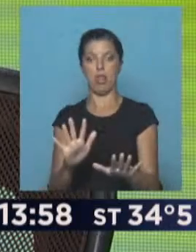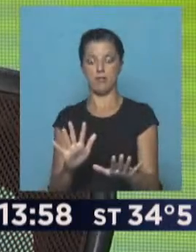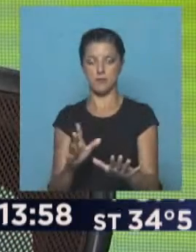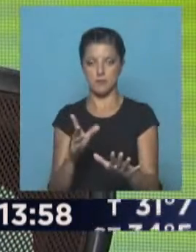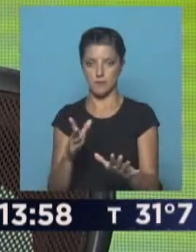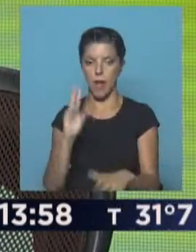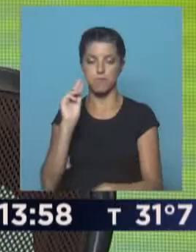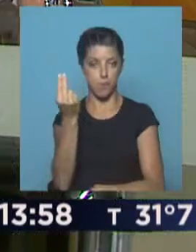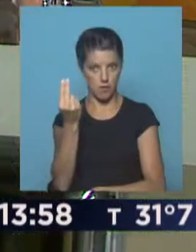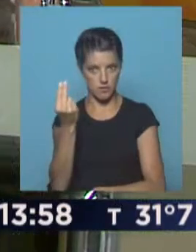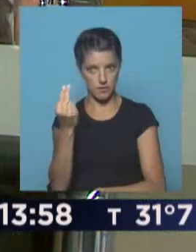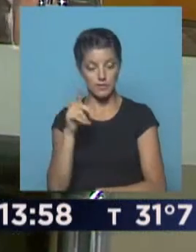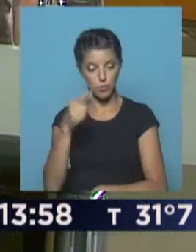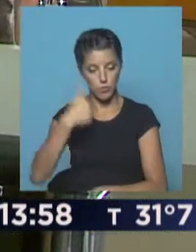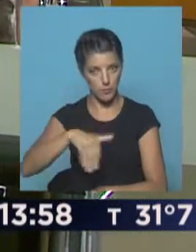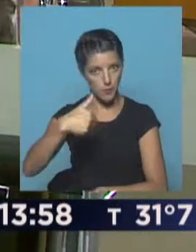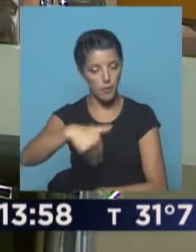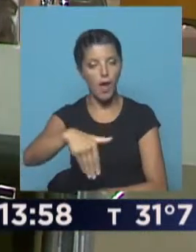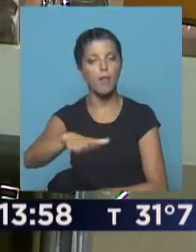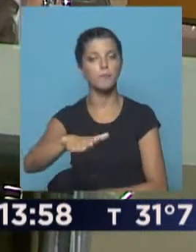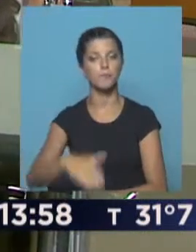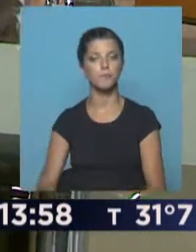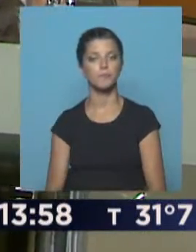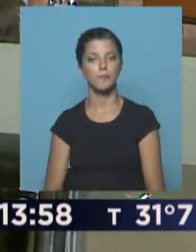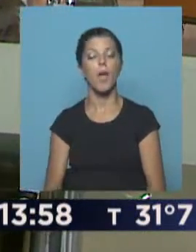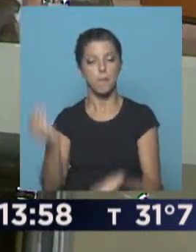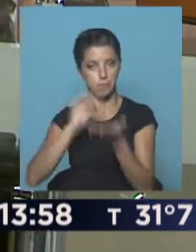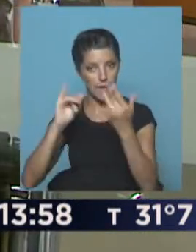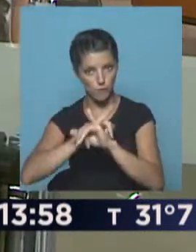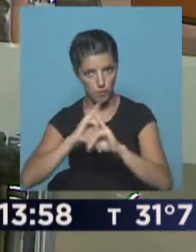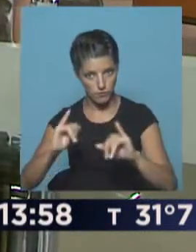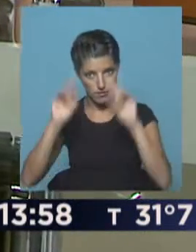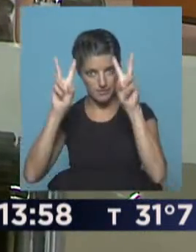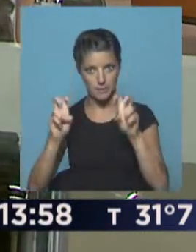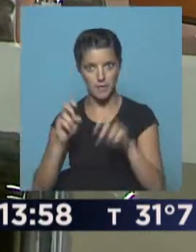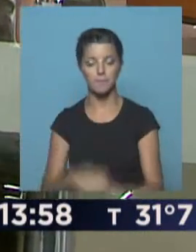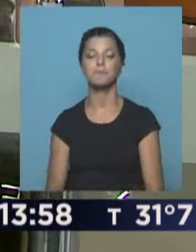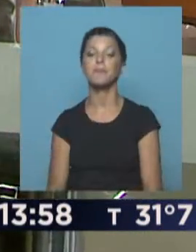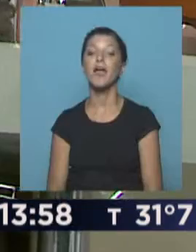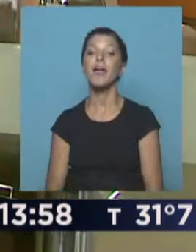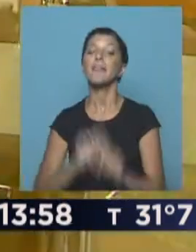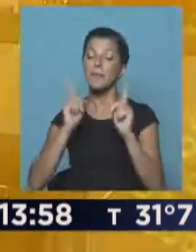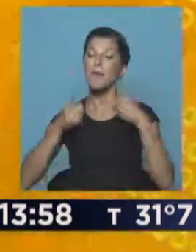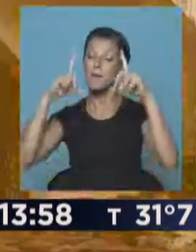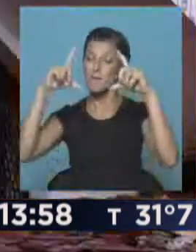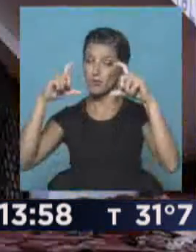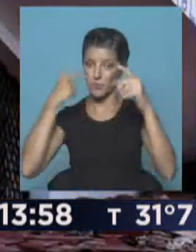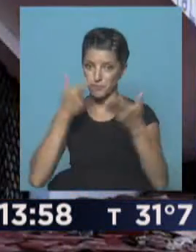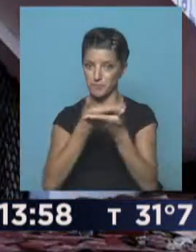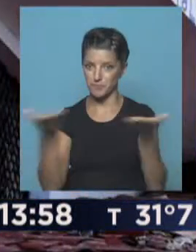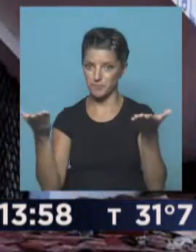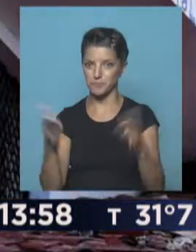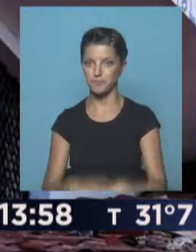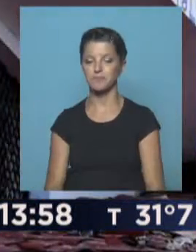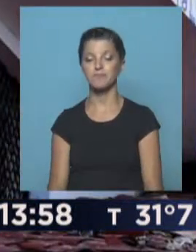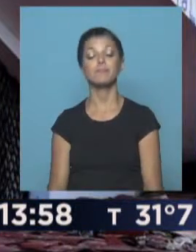Eso seguramente va a seguir trayendo más información. Tenemos una foto, la foto de la semana,